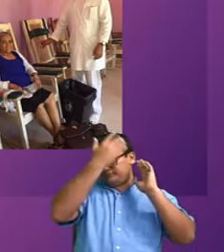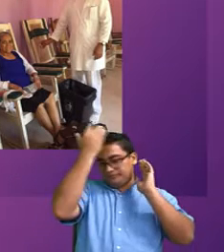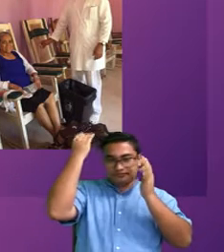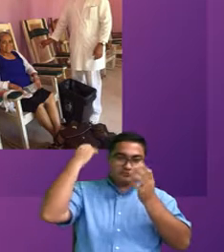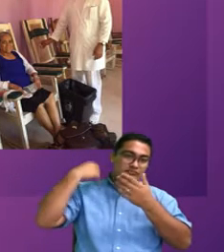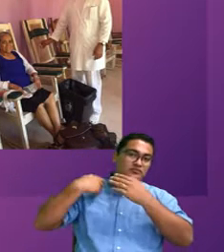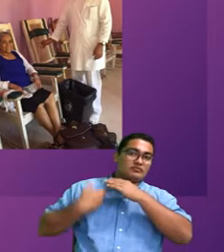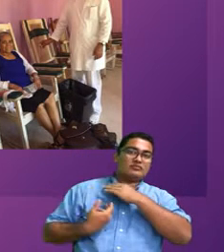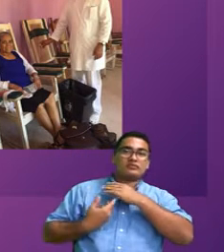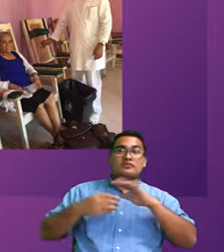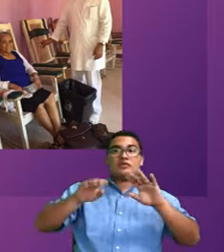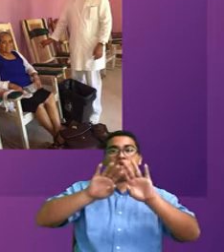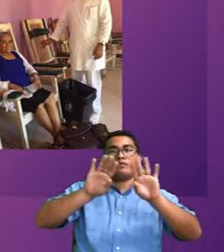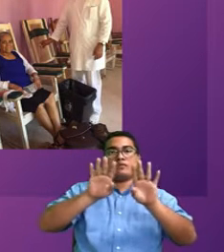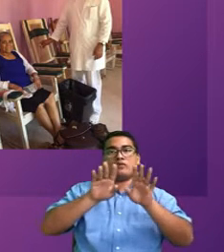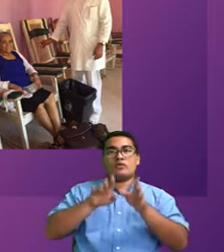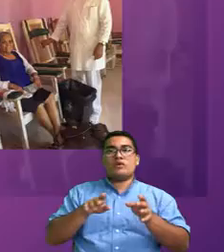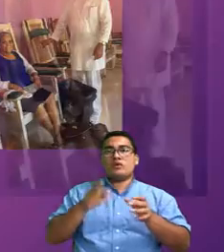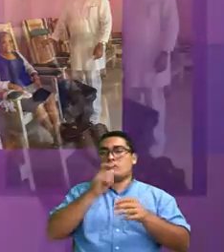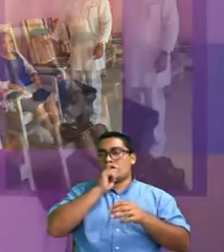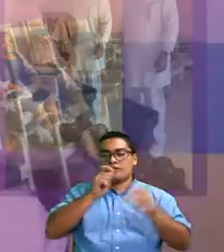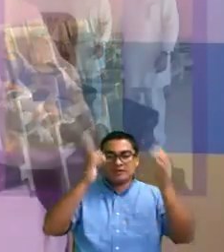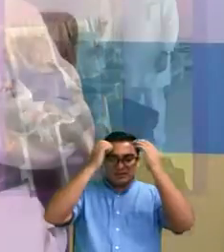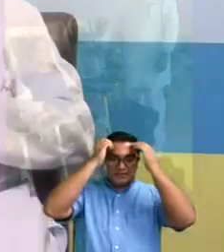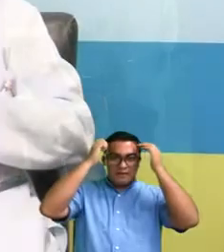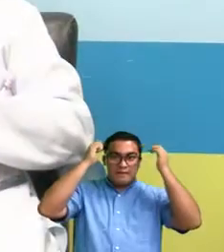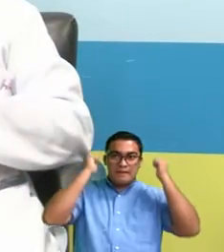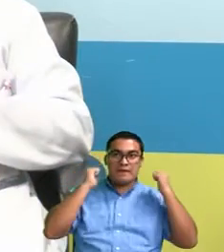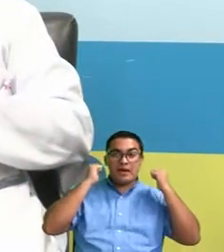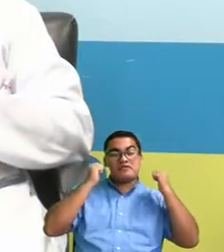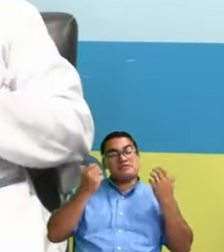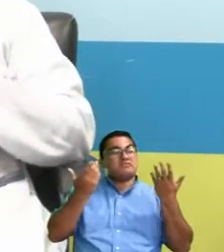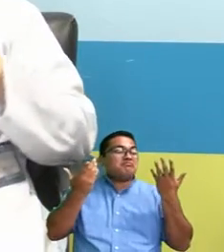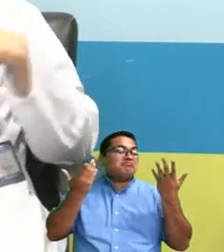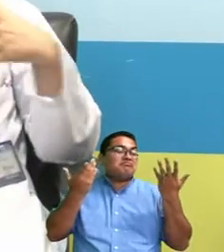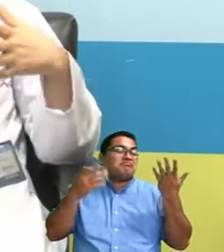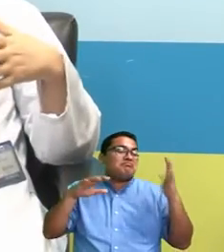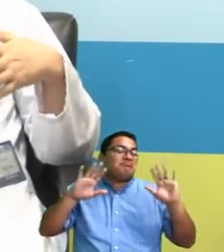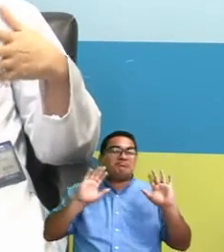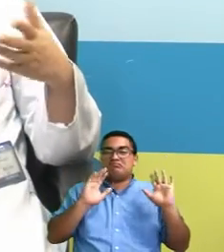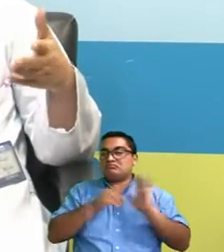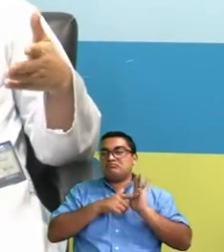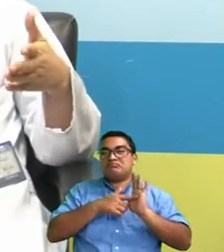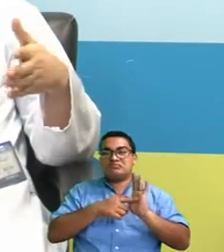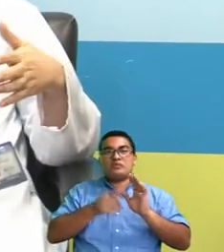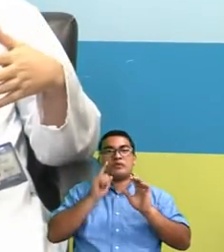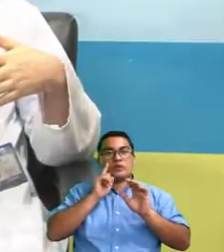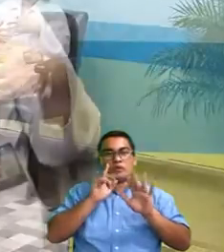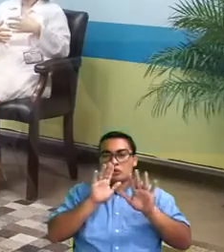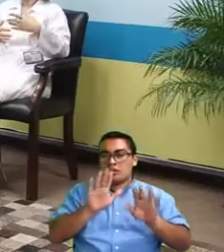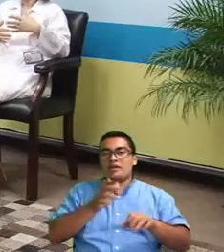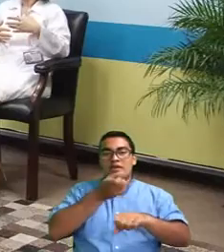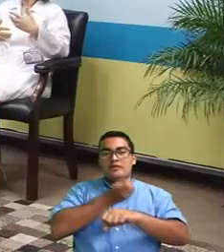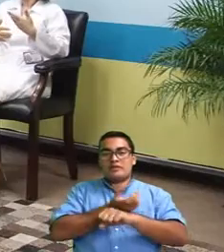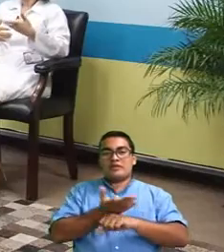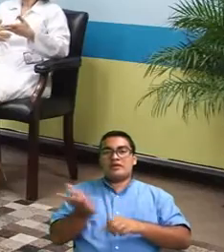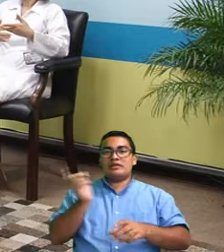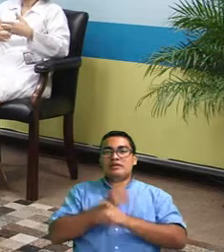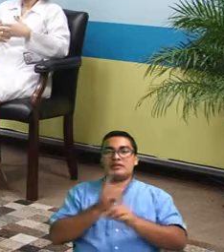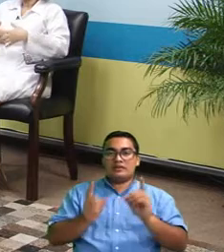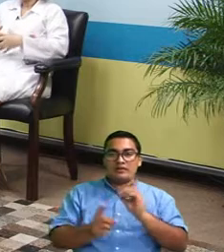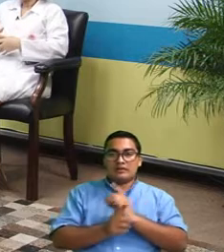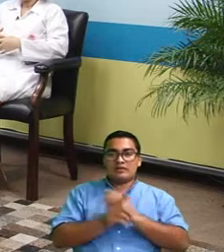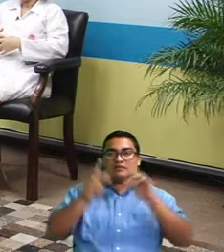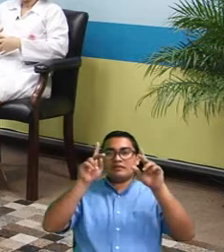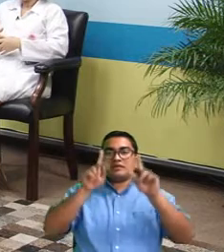mujeres que prefieren usar una peluca, por ejemplo. Ya, entonces, todos esos cuidados y todas esas recomendaciones hay que darle tanto al